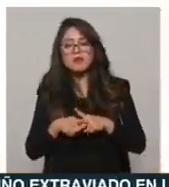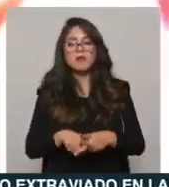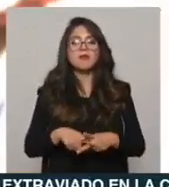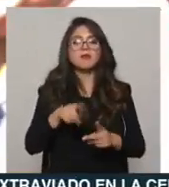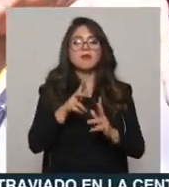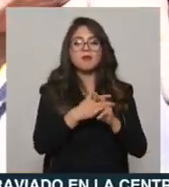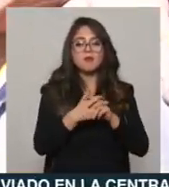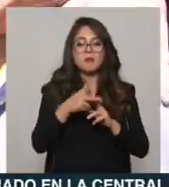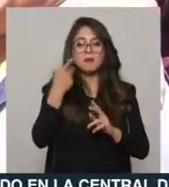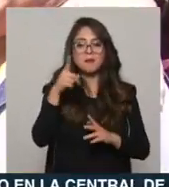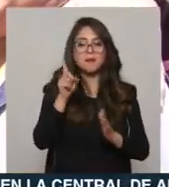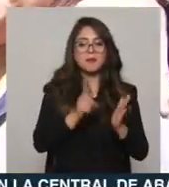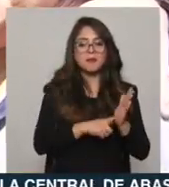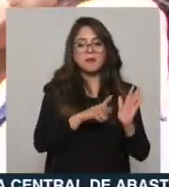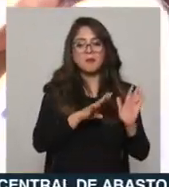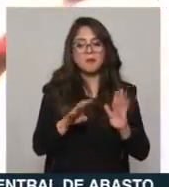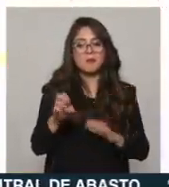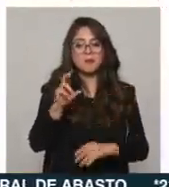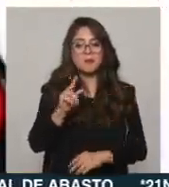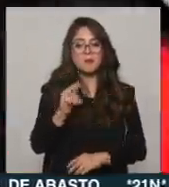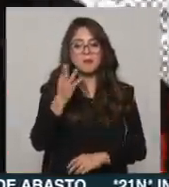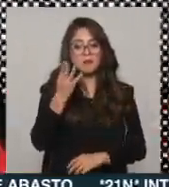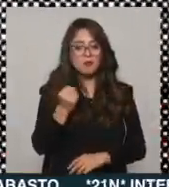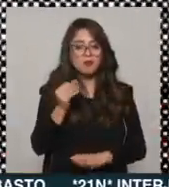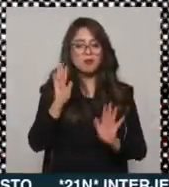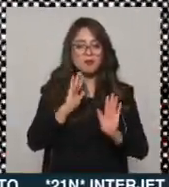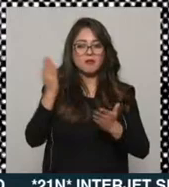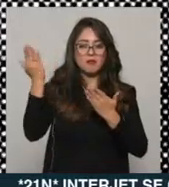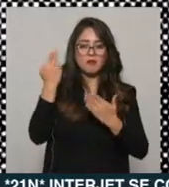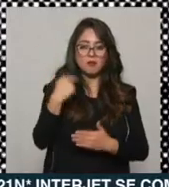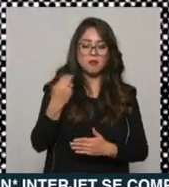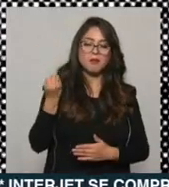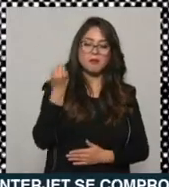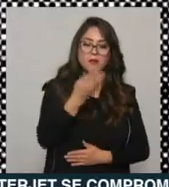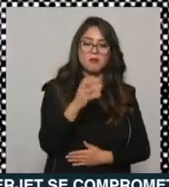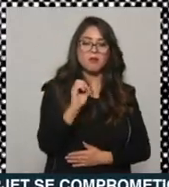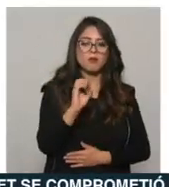hasta que en 1989 llegó Octagón.